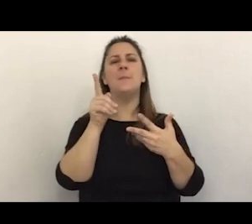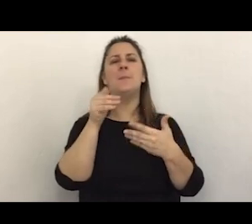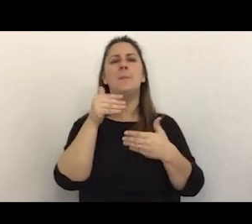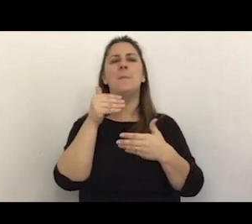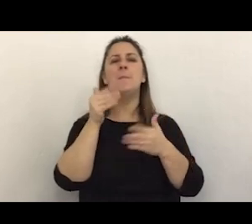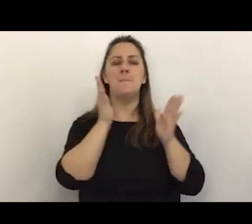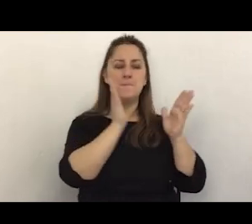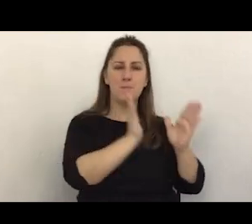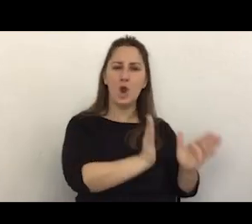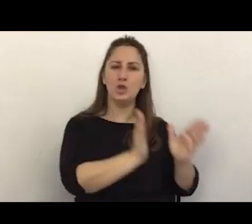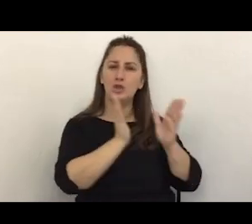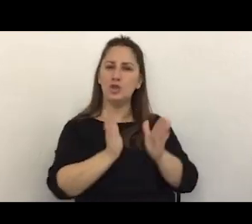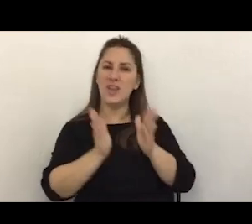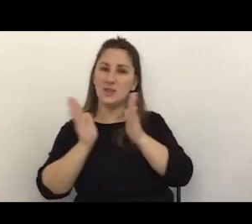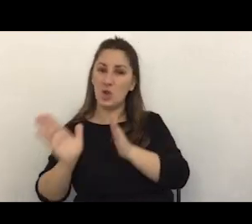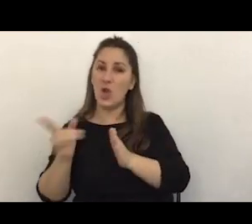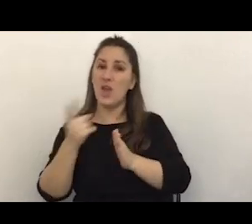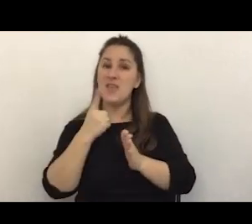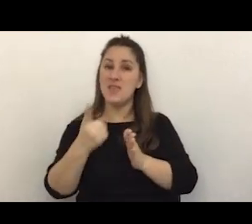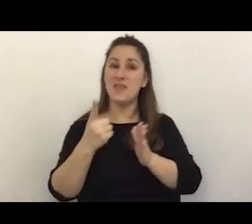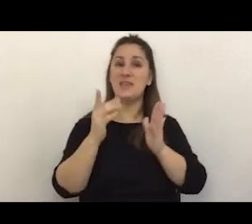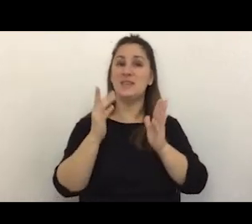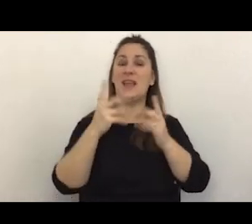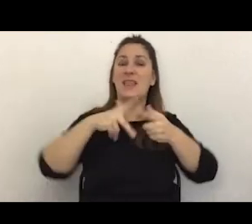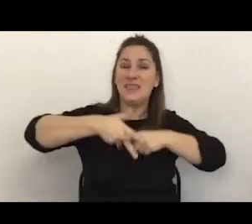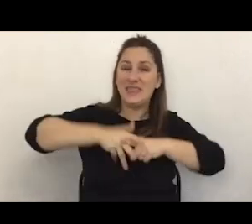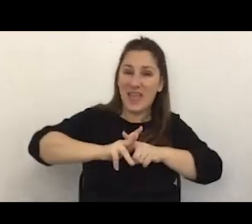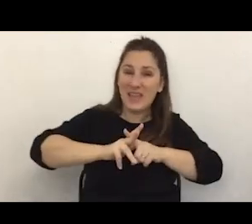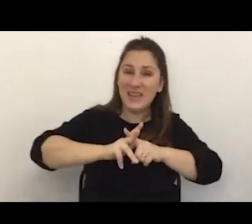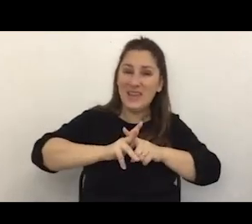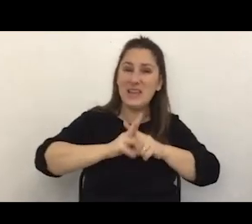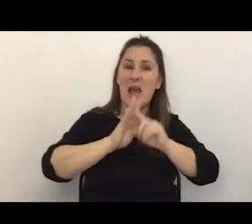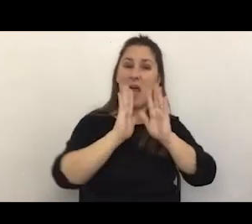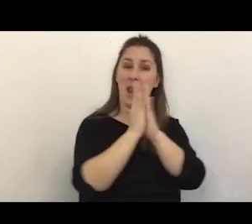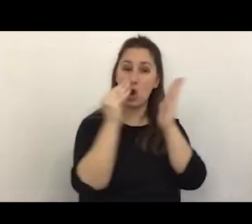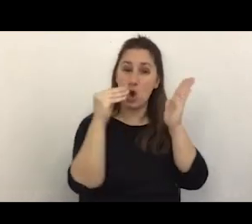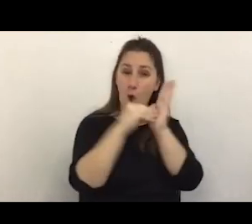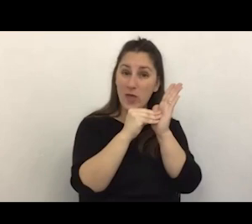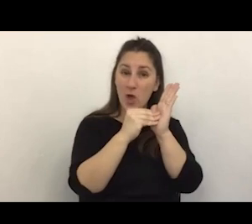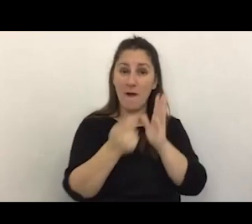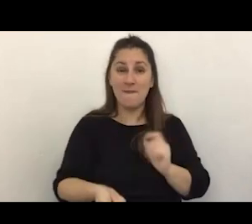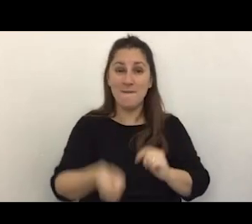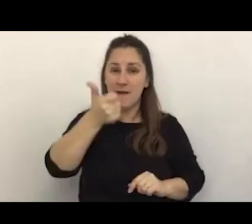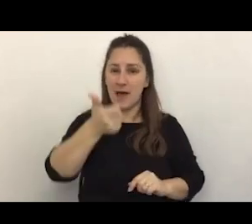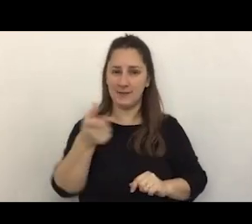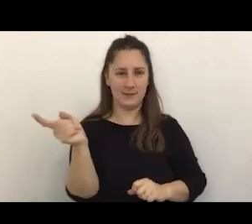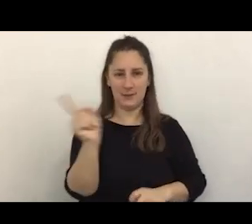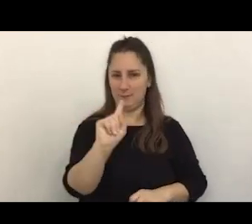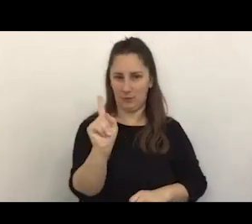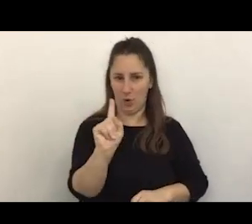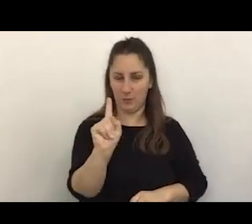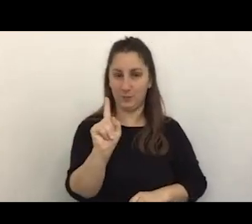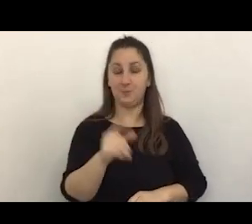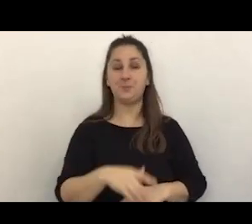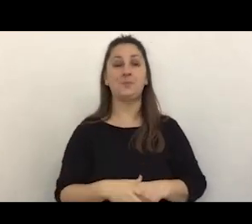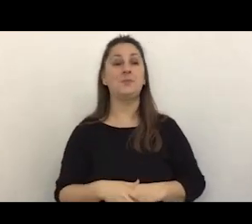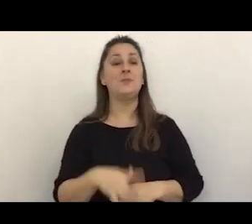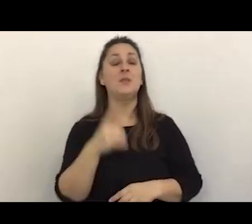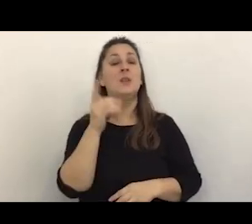establecimiento de estas técnicas en el Código Civil y Comercial fue un proceso sencillo. De hecho, si se